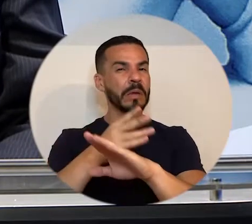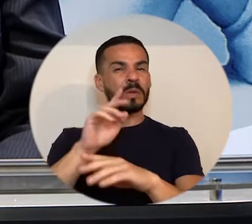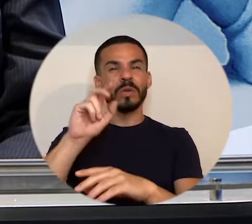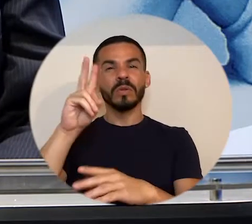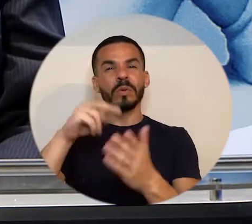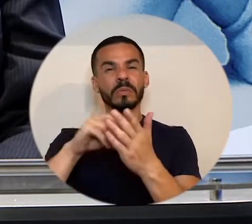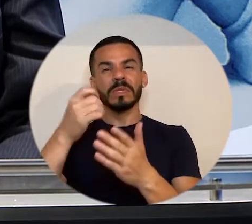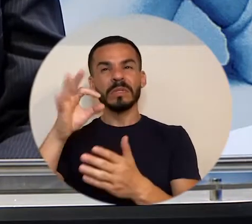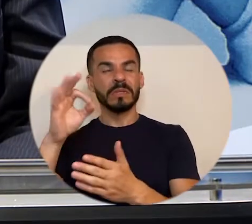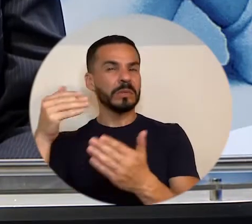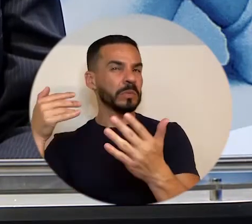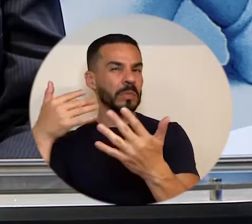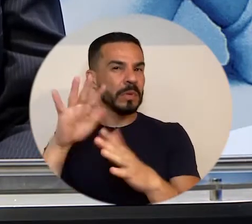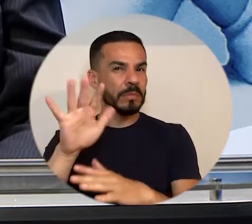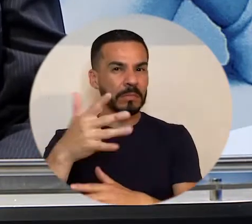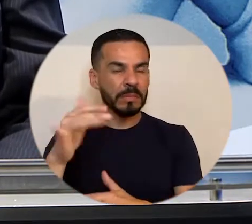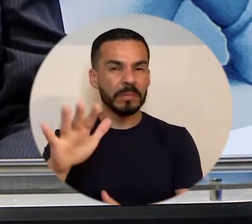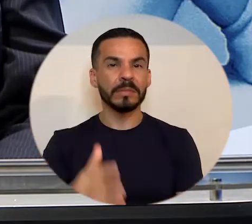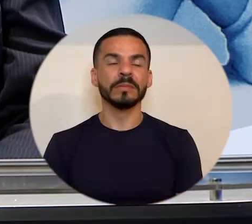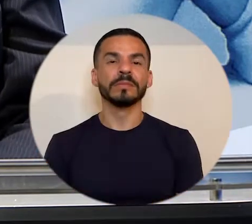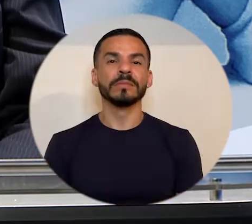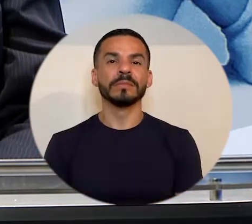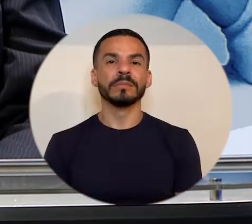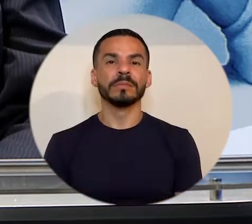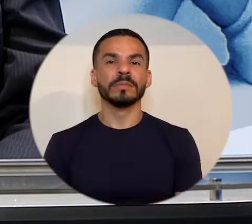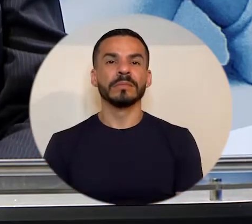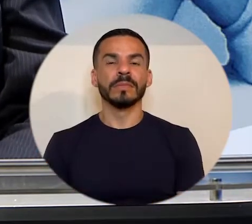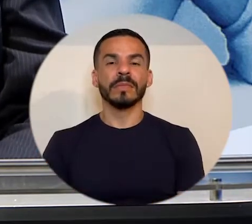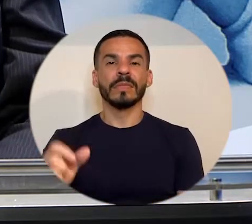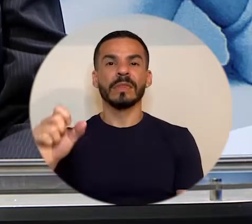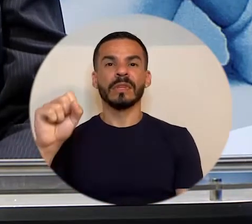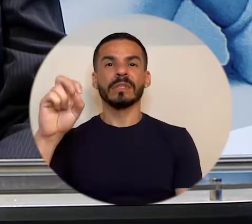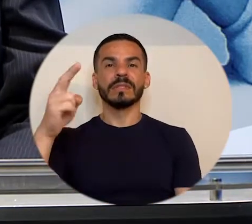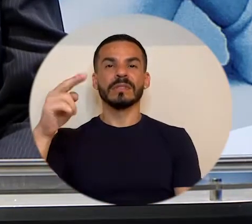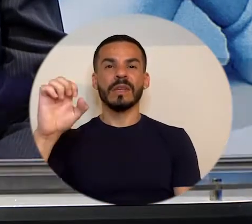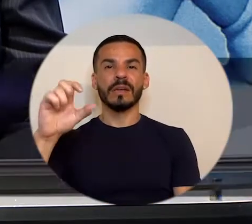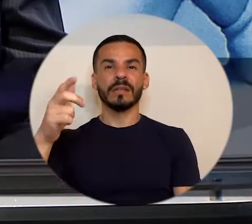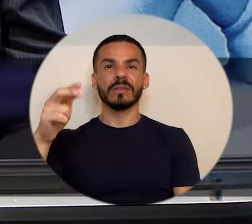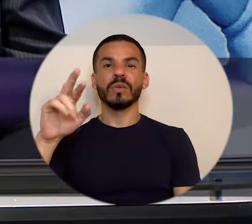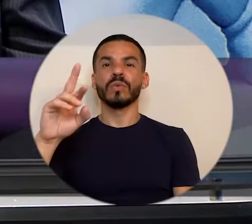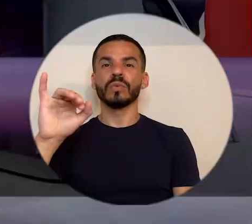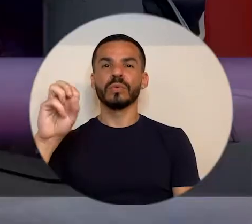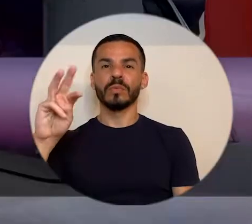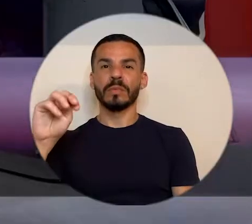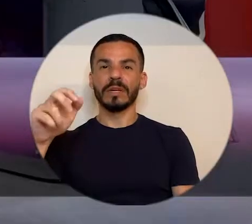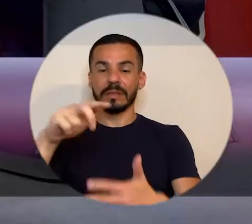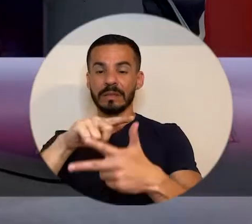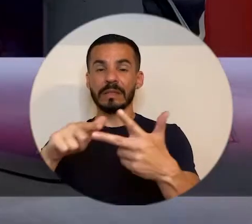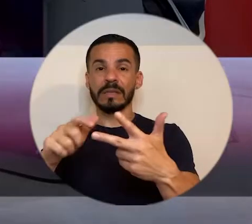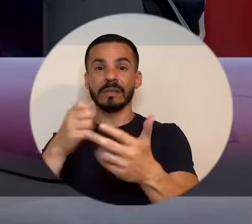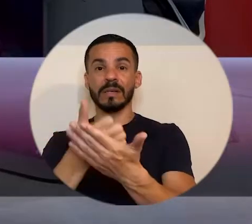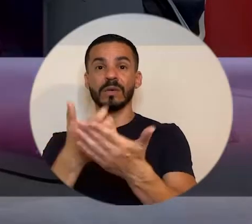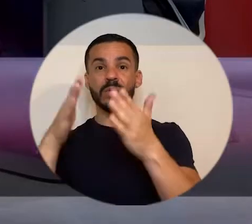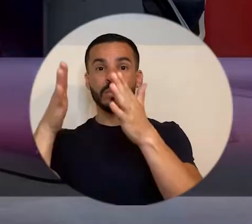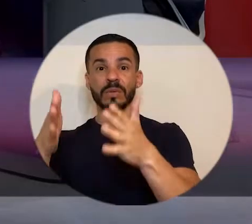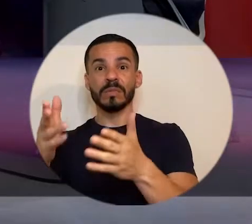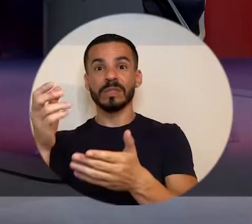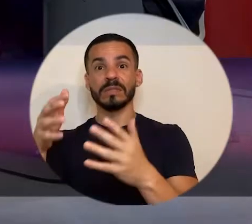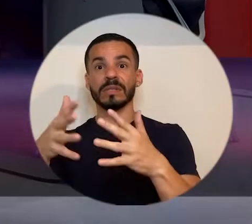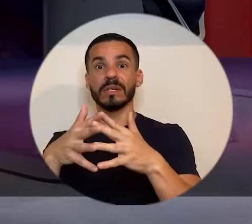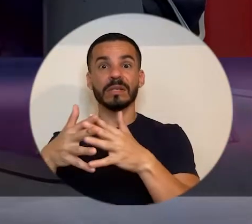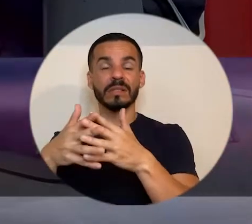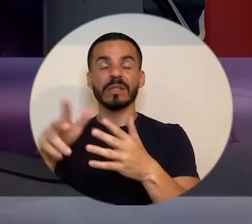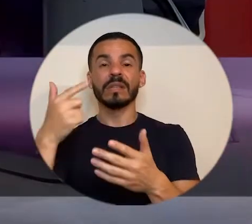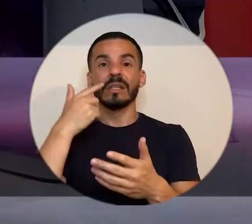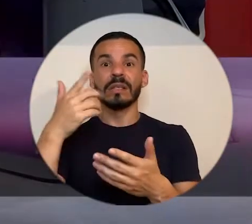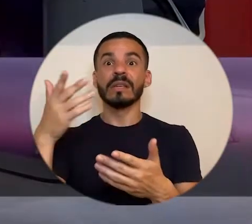desde antes del 2020, 2019, Stiles, Sash, Krugman, 3 grandes economistas